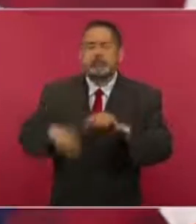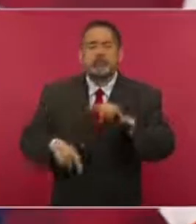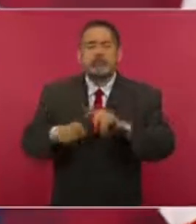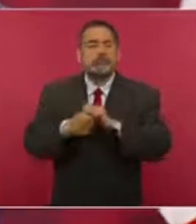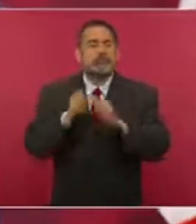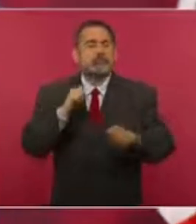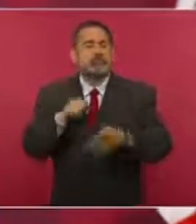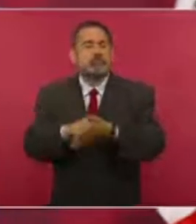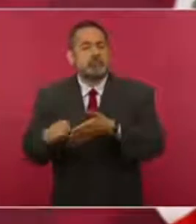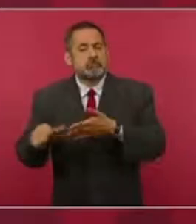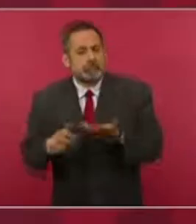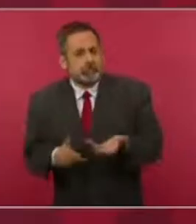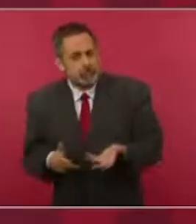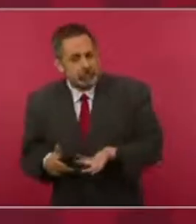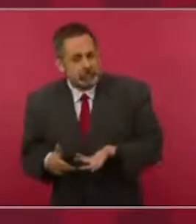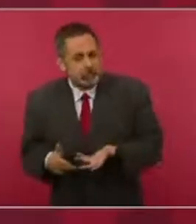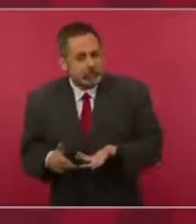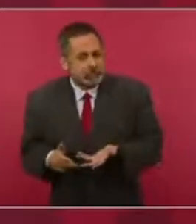estas